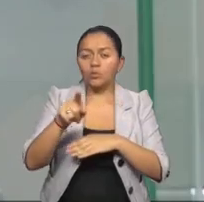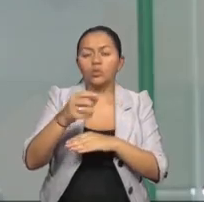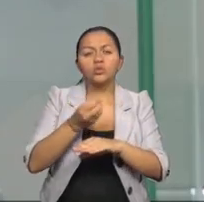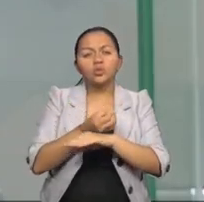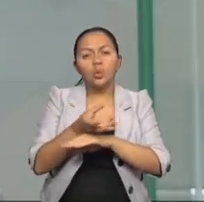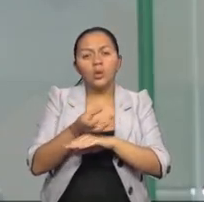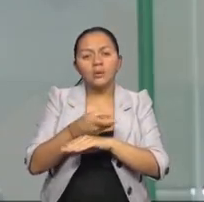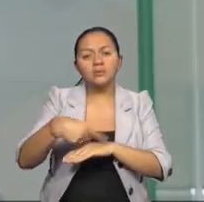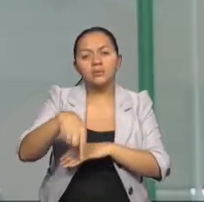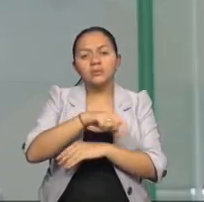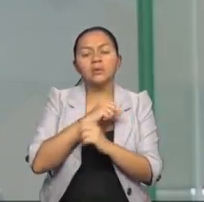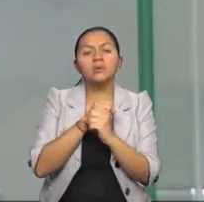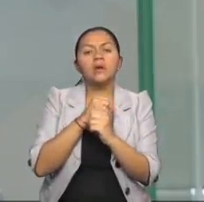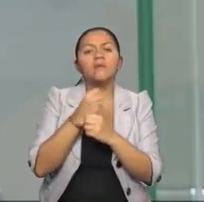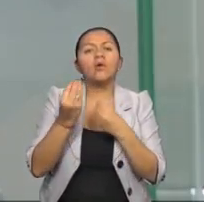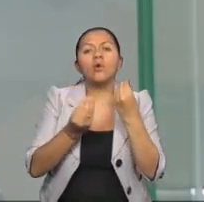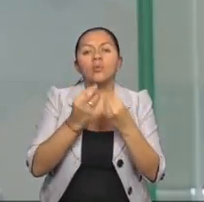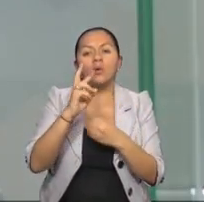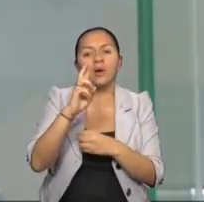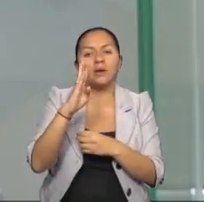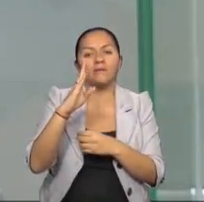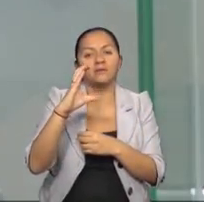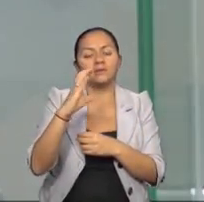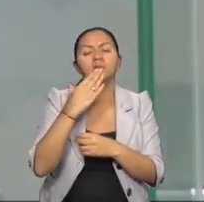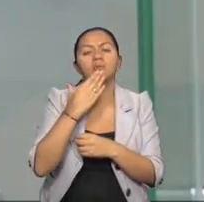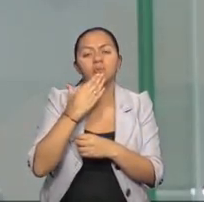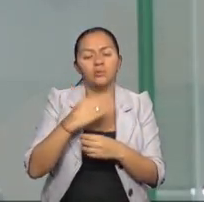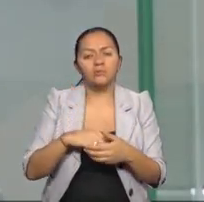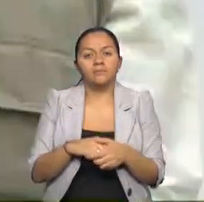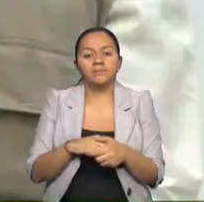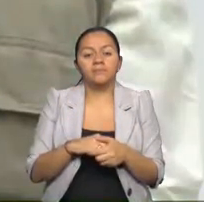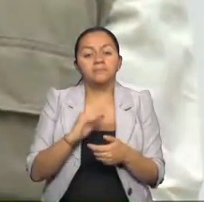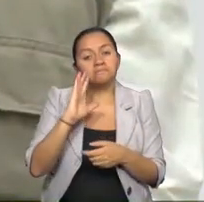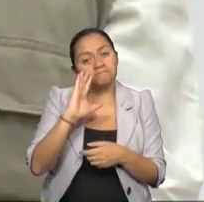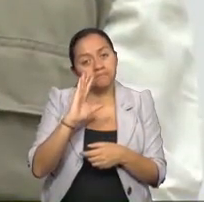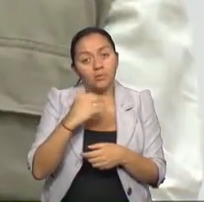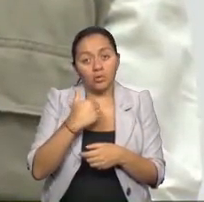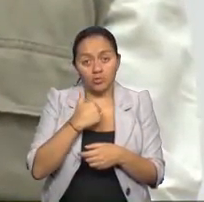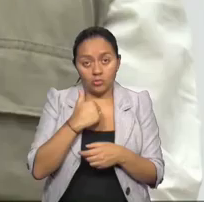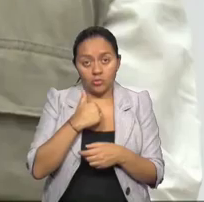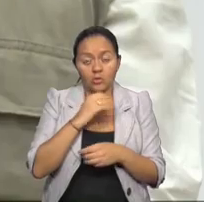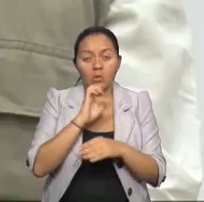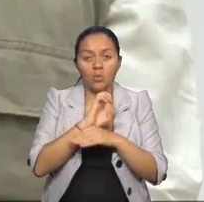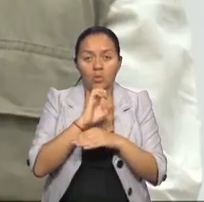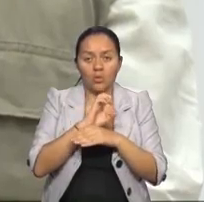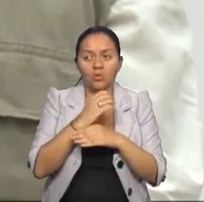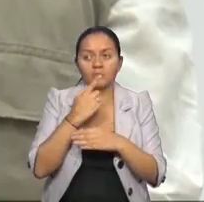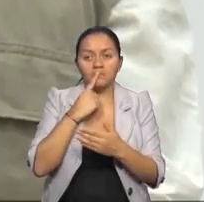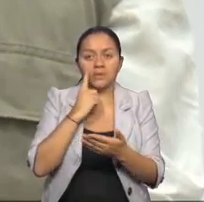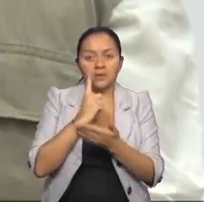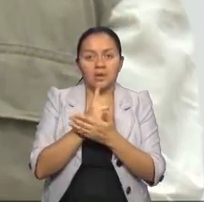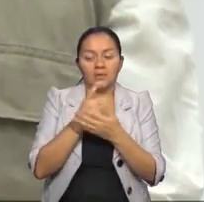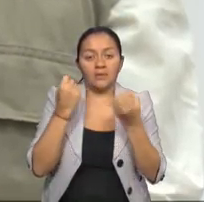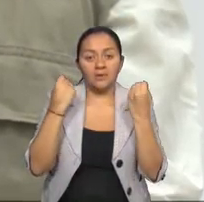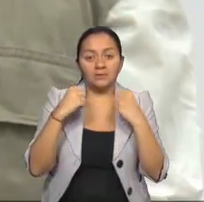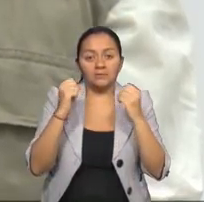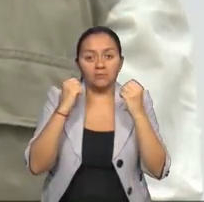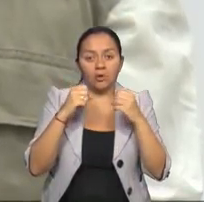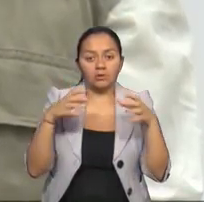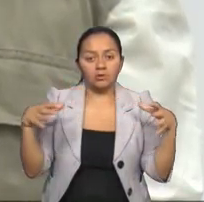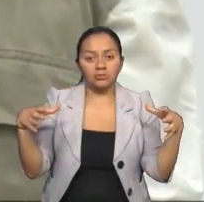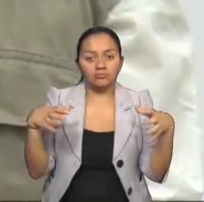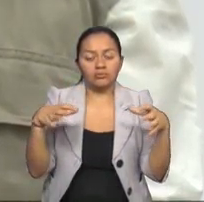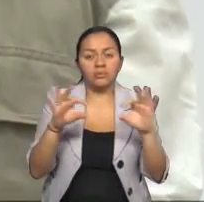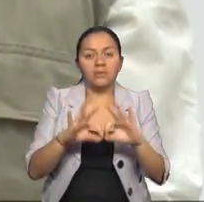del trabajo que se debería hacer los diferentes países mira a mí me parece que ecuador ha hecho un esfuerzo muy importante para